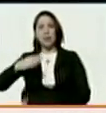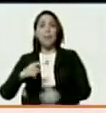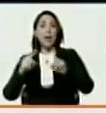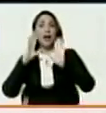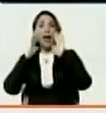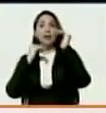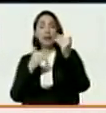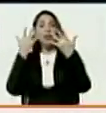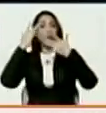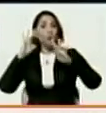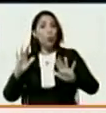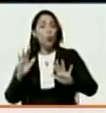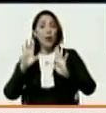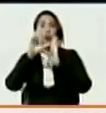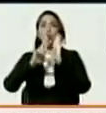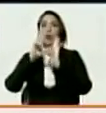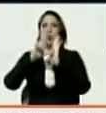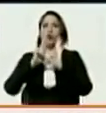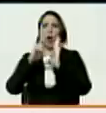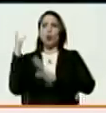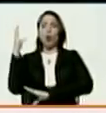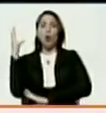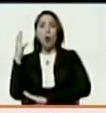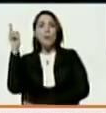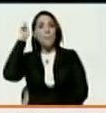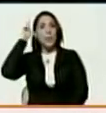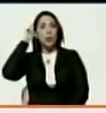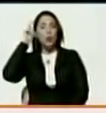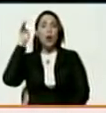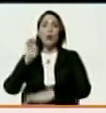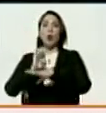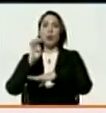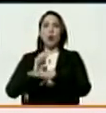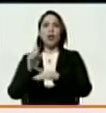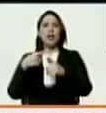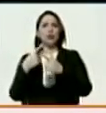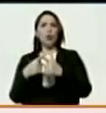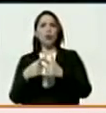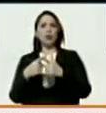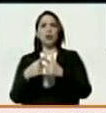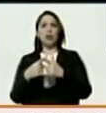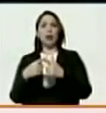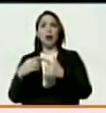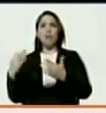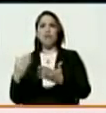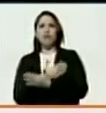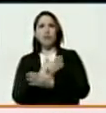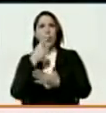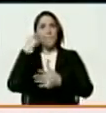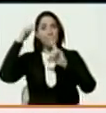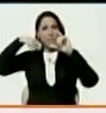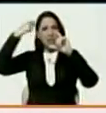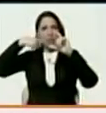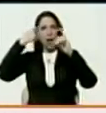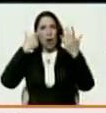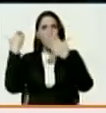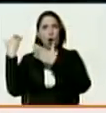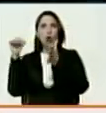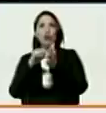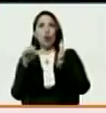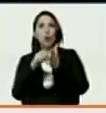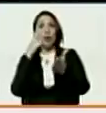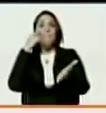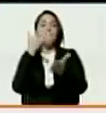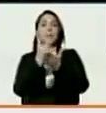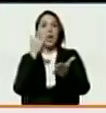atender supuestos refugiados en Colombia, en Perú, en Ecuador, sencillamente se los robaron. Vamos a ver un breve video donde se